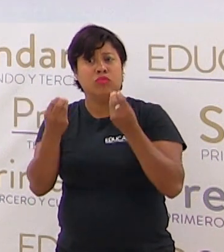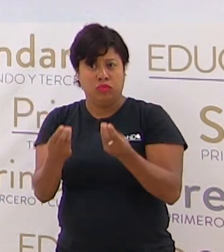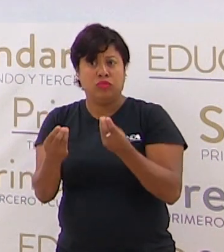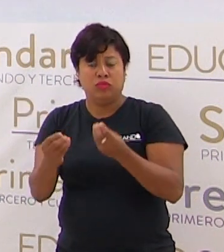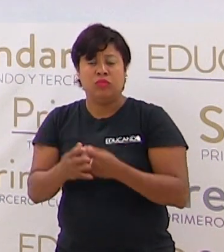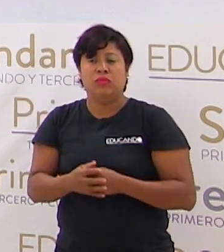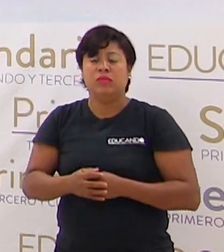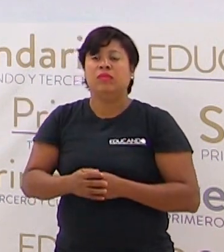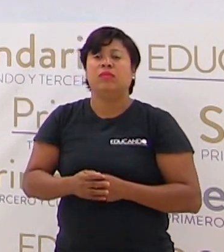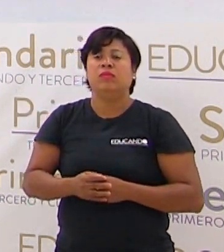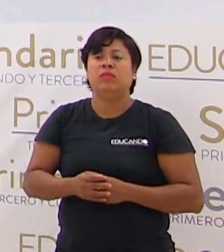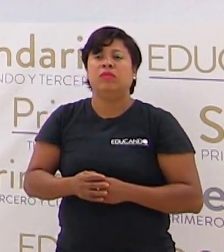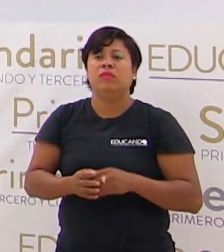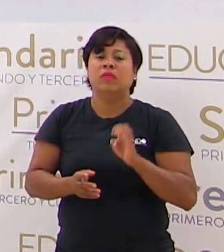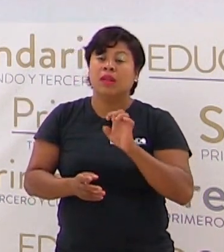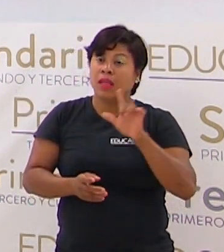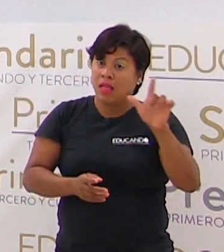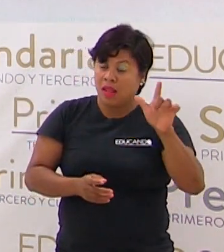él